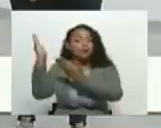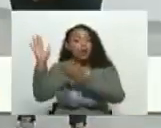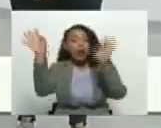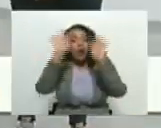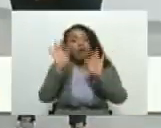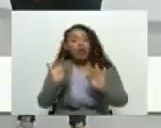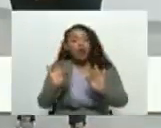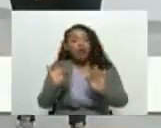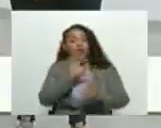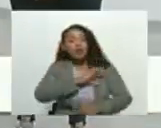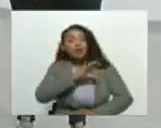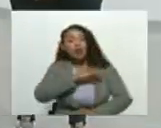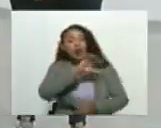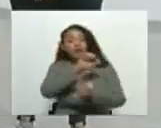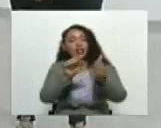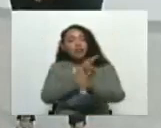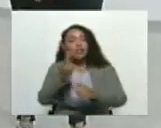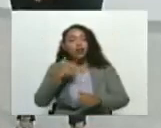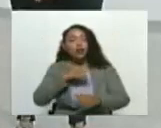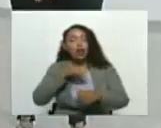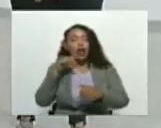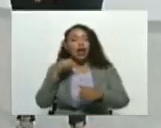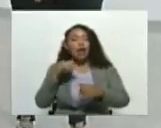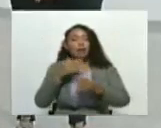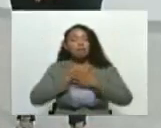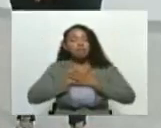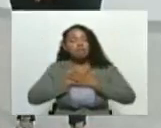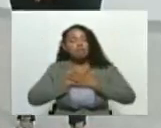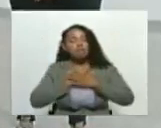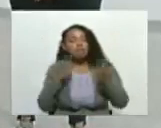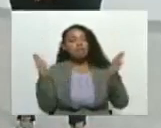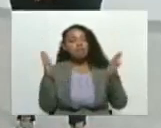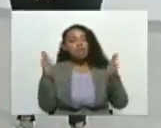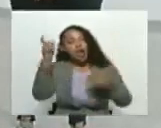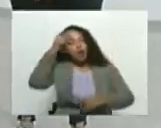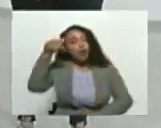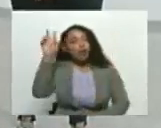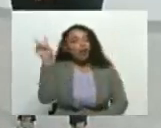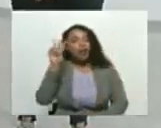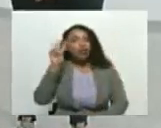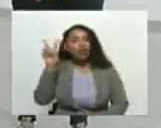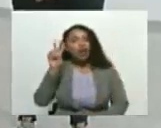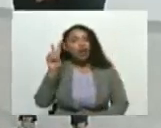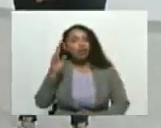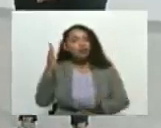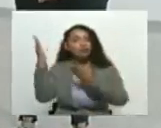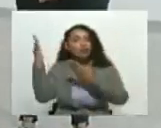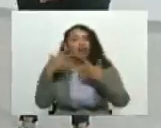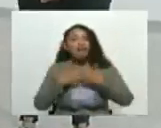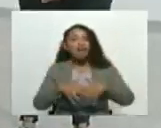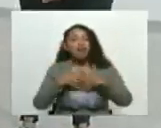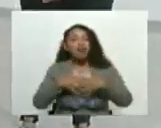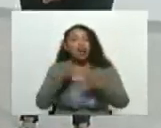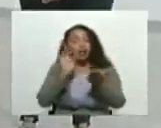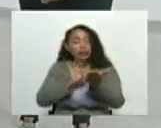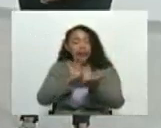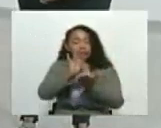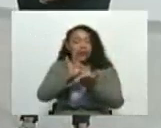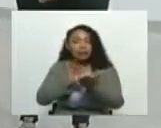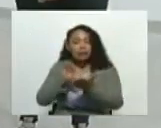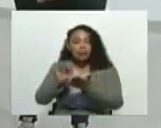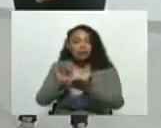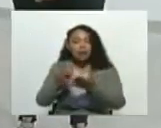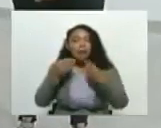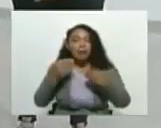vicepresidenta ejecutiva, nosotros estamos poniendo a disposición de nuestro pueblo de Venezuela de esta planta estratégica destinada a